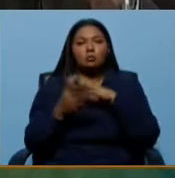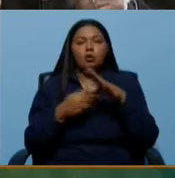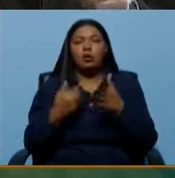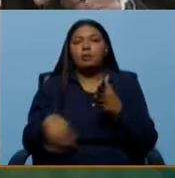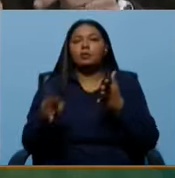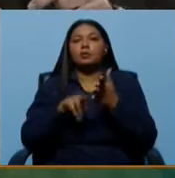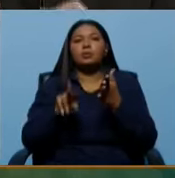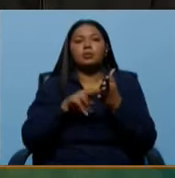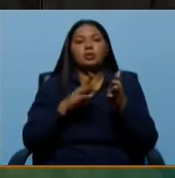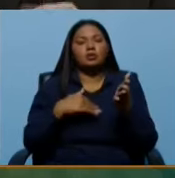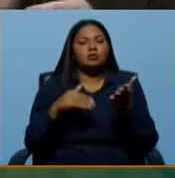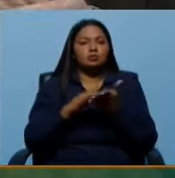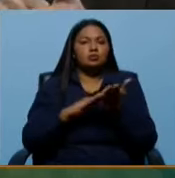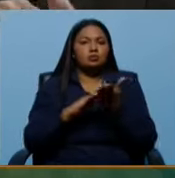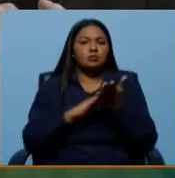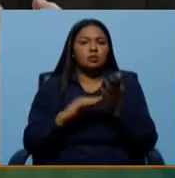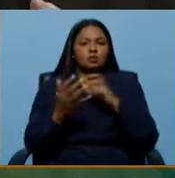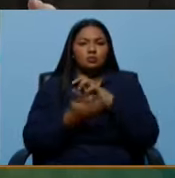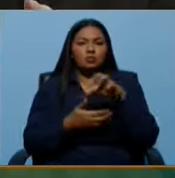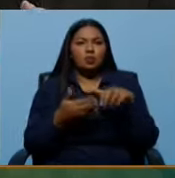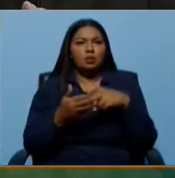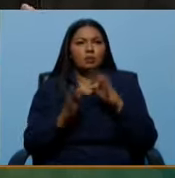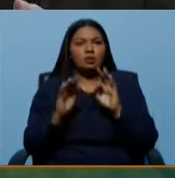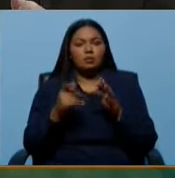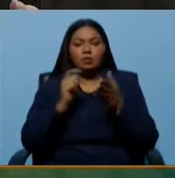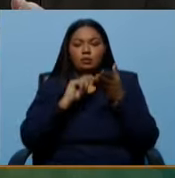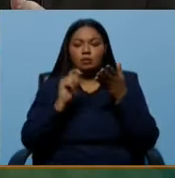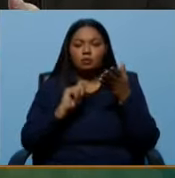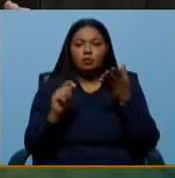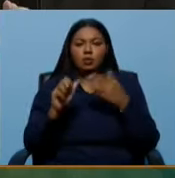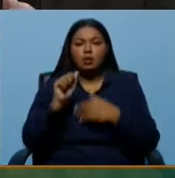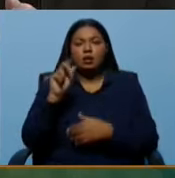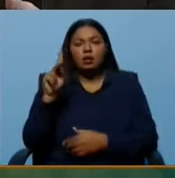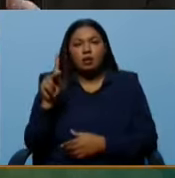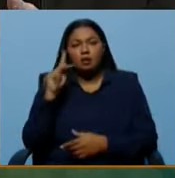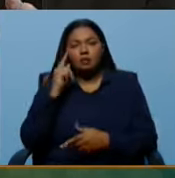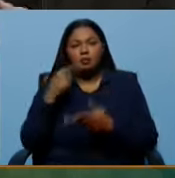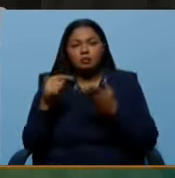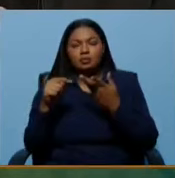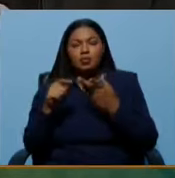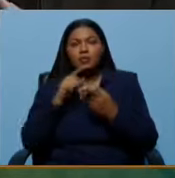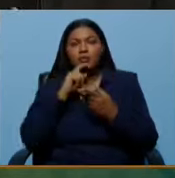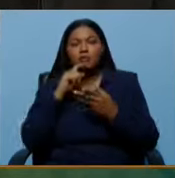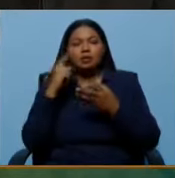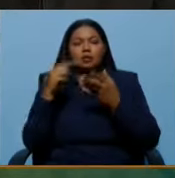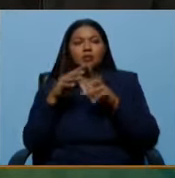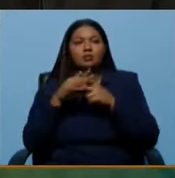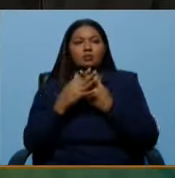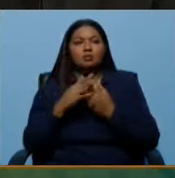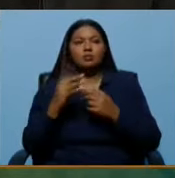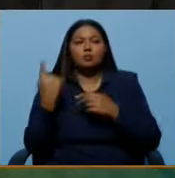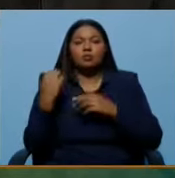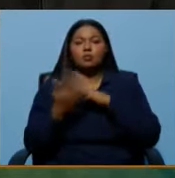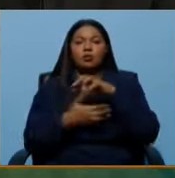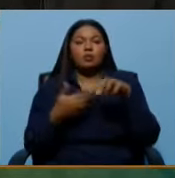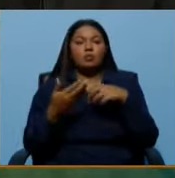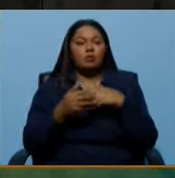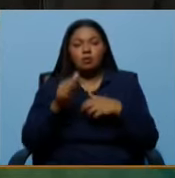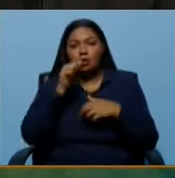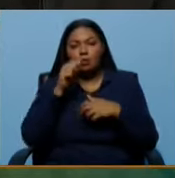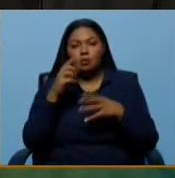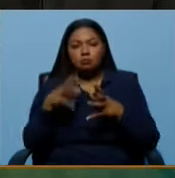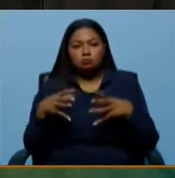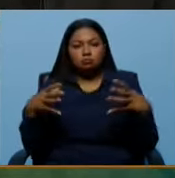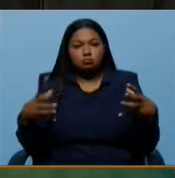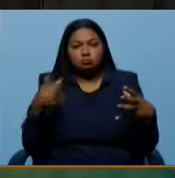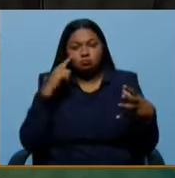yo quiero resolver ese problema de la quebrada. Entonces, lo anotan en el acá, cuáles son las bondades, cuáles son las dificultades. Tengo un problema con el agua, necesitamos un pozo